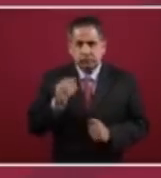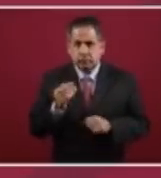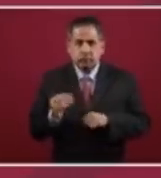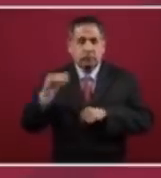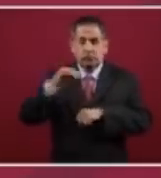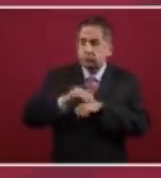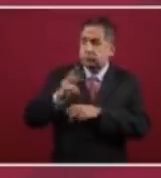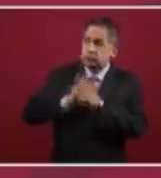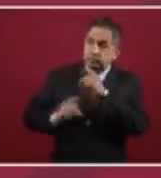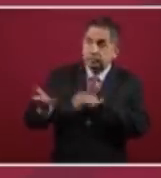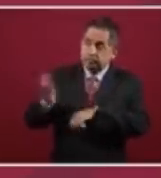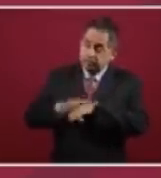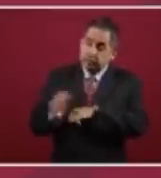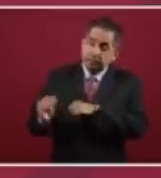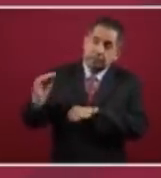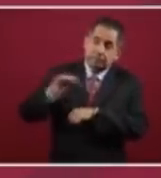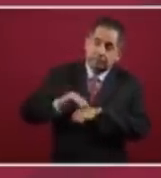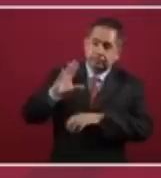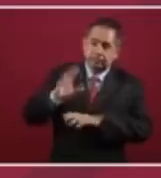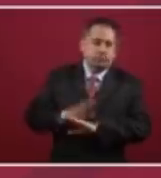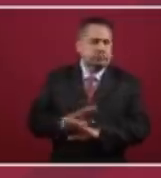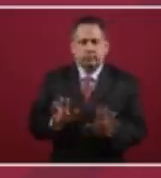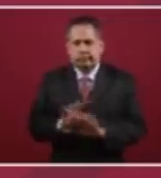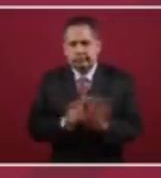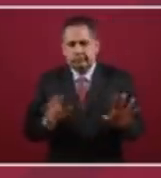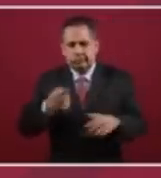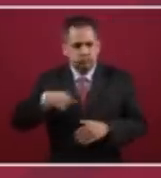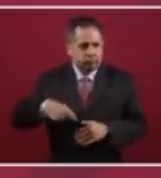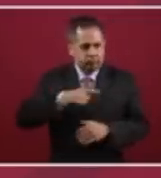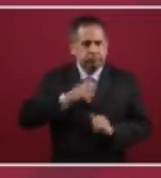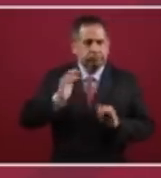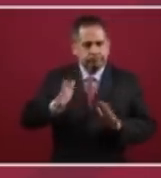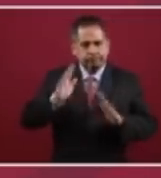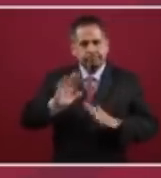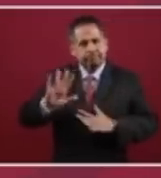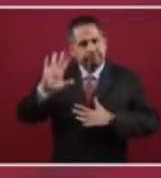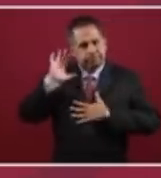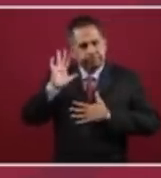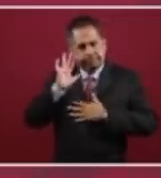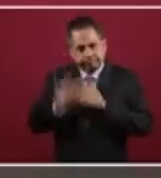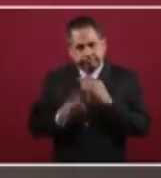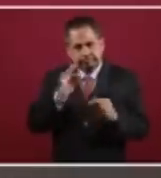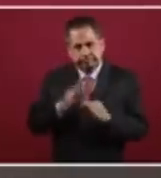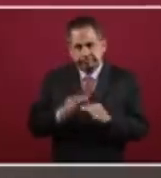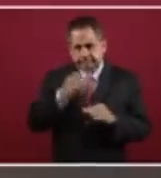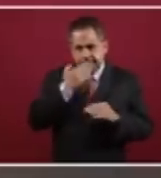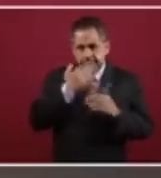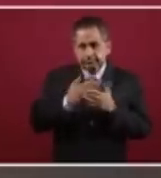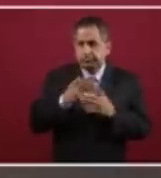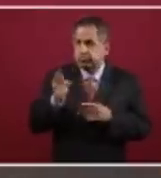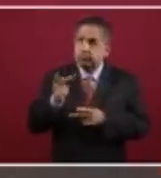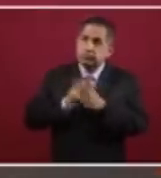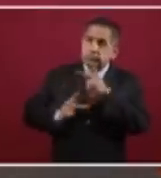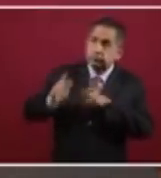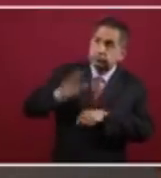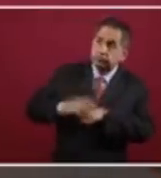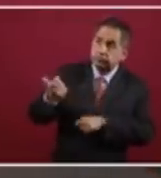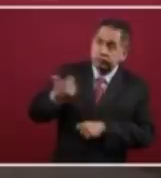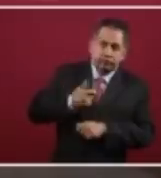aumentar la deuda. Nosotros tenemos un compromiso que se está cumpliendo de no aumentar la